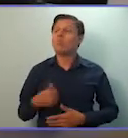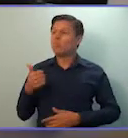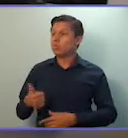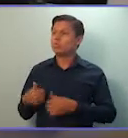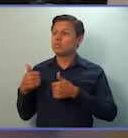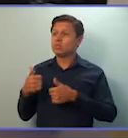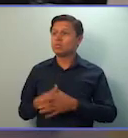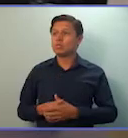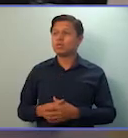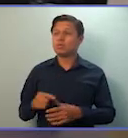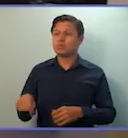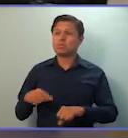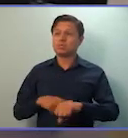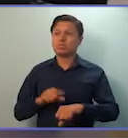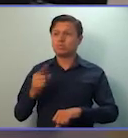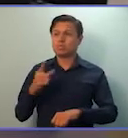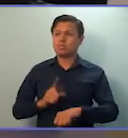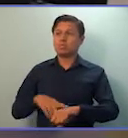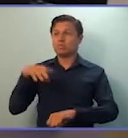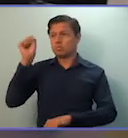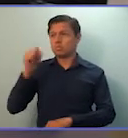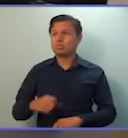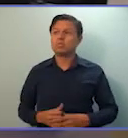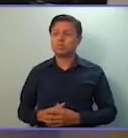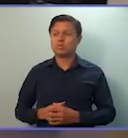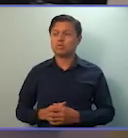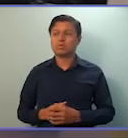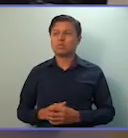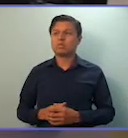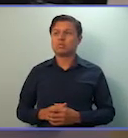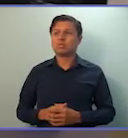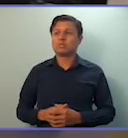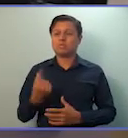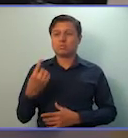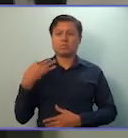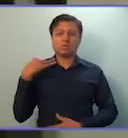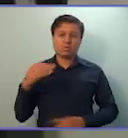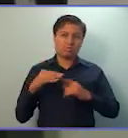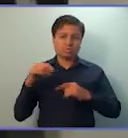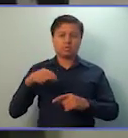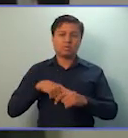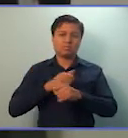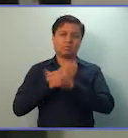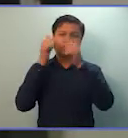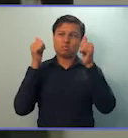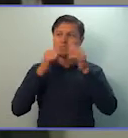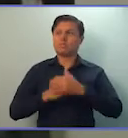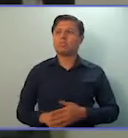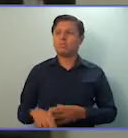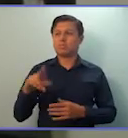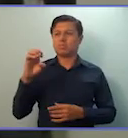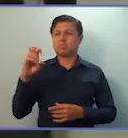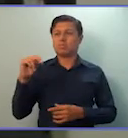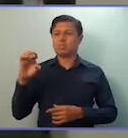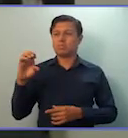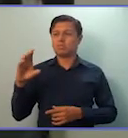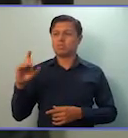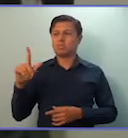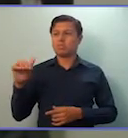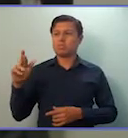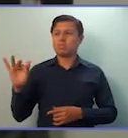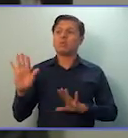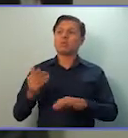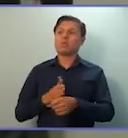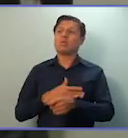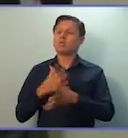vamos a ir a nuestra primera pausa con nuestro invitado especial de esta mañana el señor rené amílcar claro